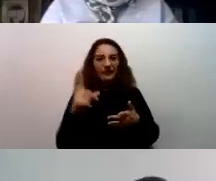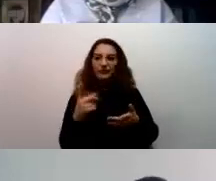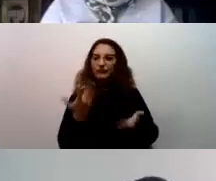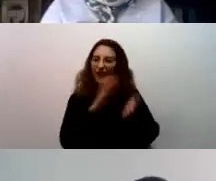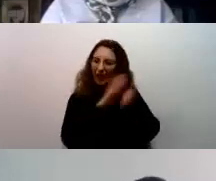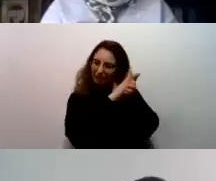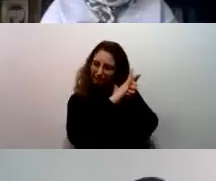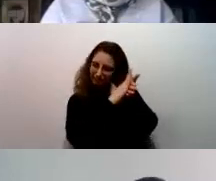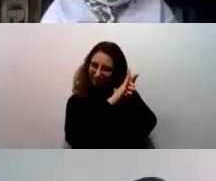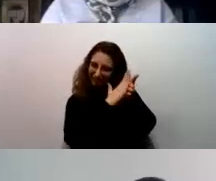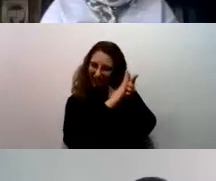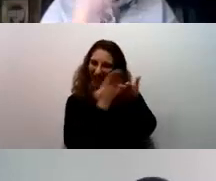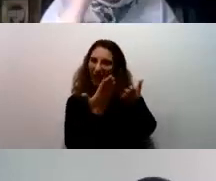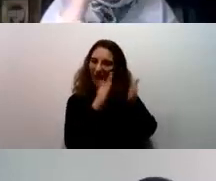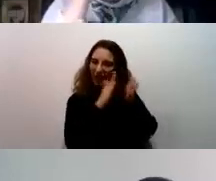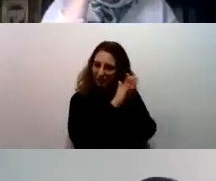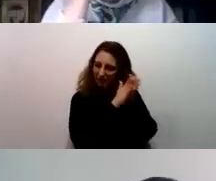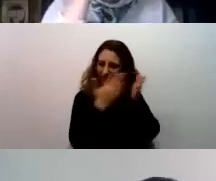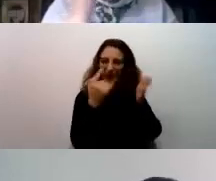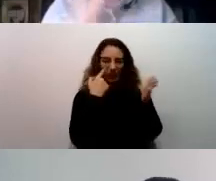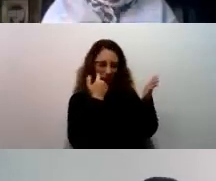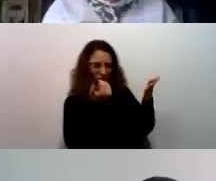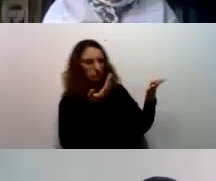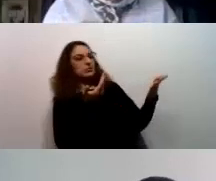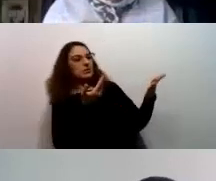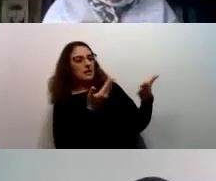relieve saliente y suficientemente